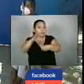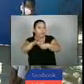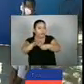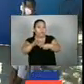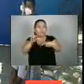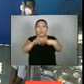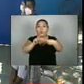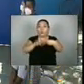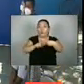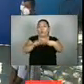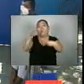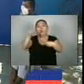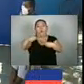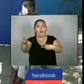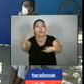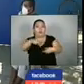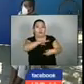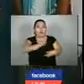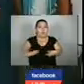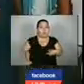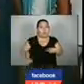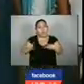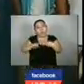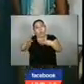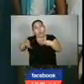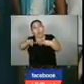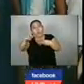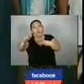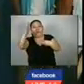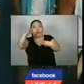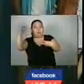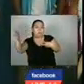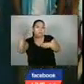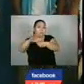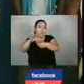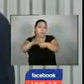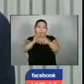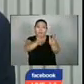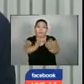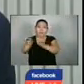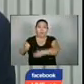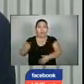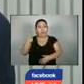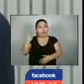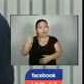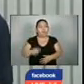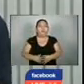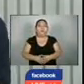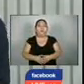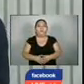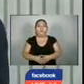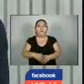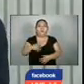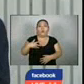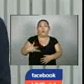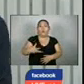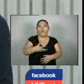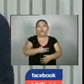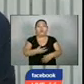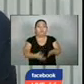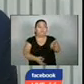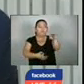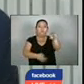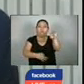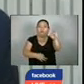uno para el voto interno y el otro para el sufragio en el exterior. Estamos trabajando también ya en la cartografía electoral, es